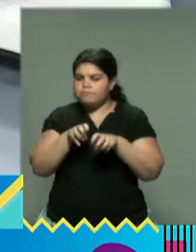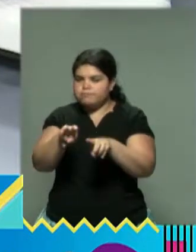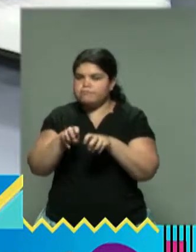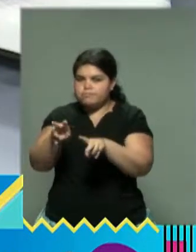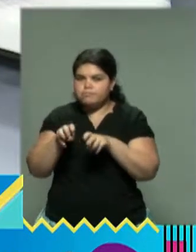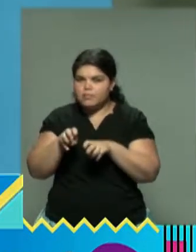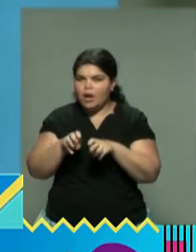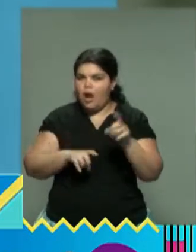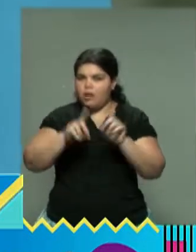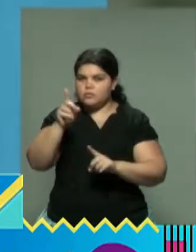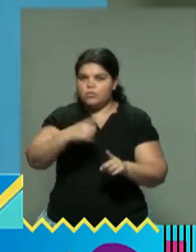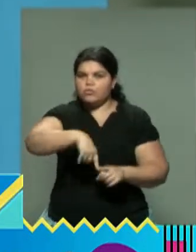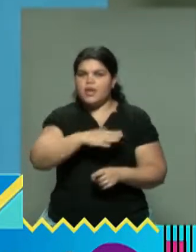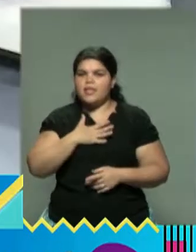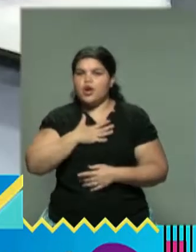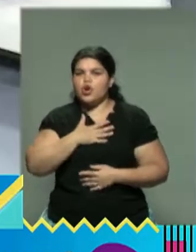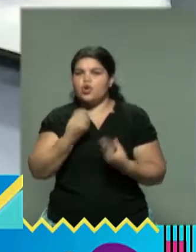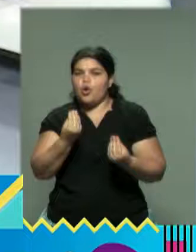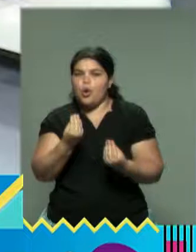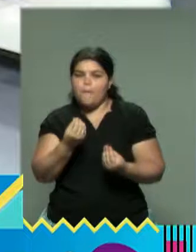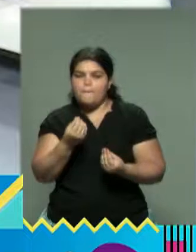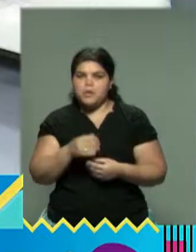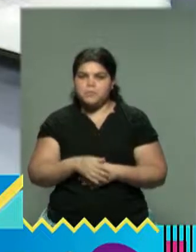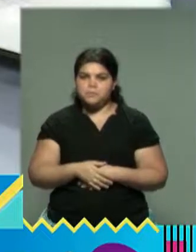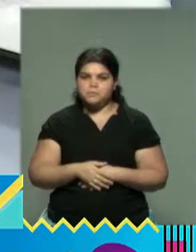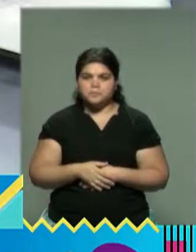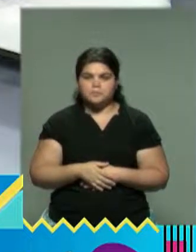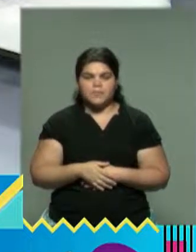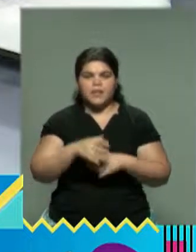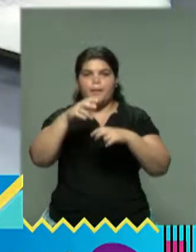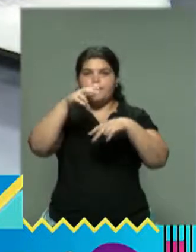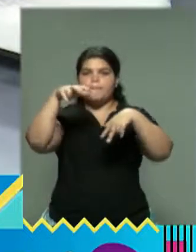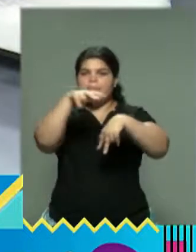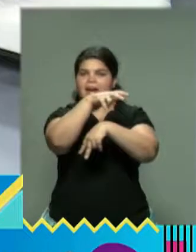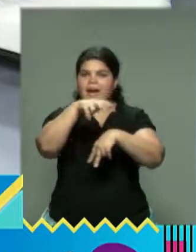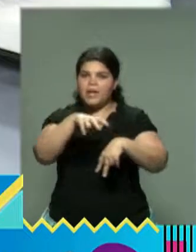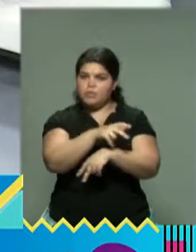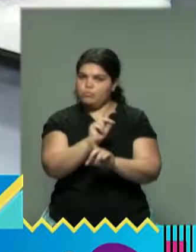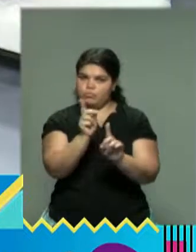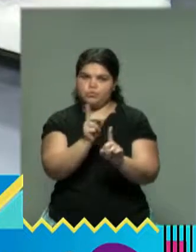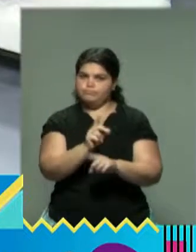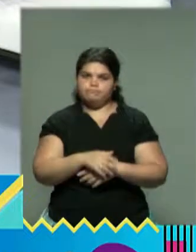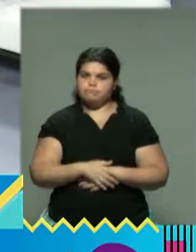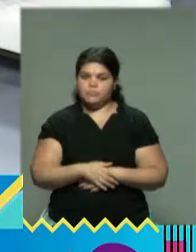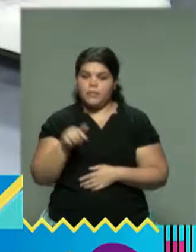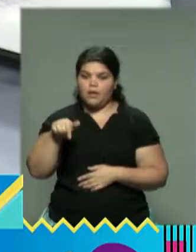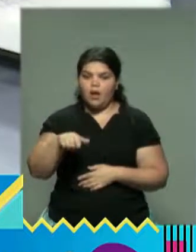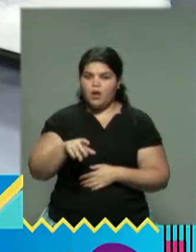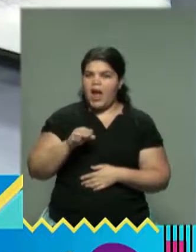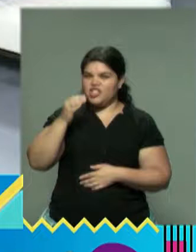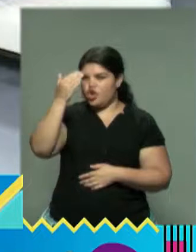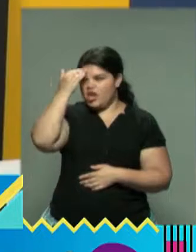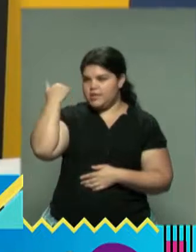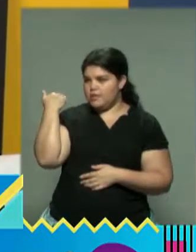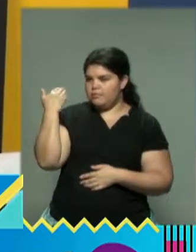ciertos casos, ¿cómo lo han vivido ustedes? En el paracaidismo no, el paracaidismo se está invirtiendo en estos últimos, te diría casi 15